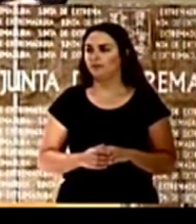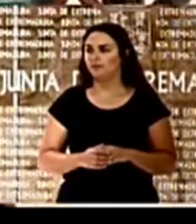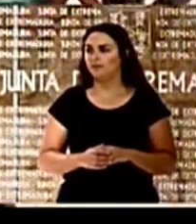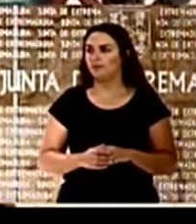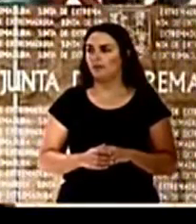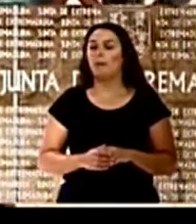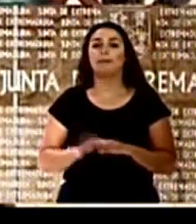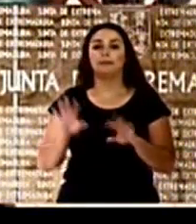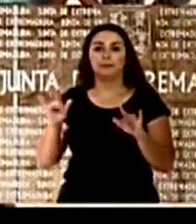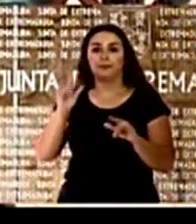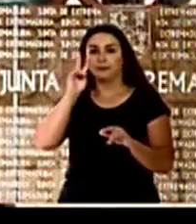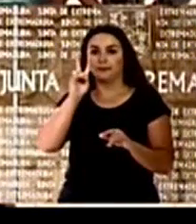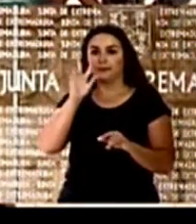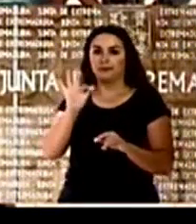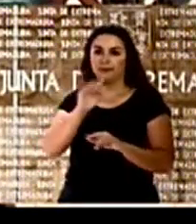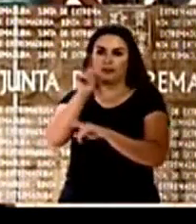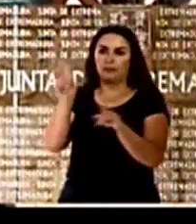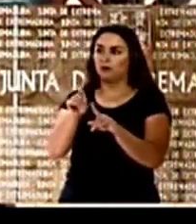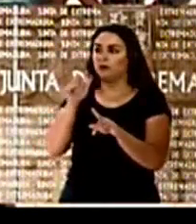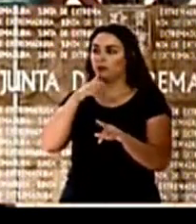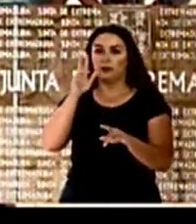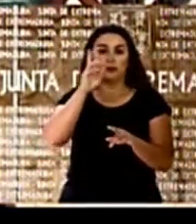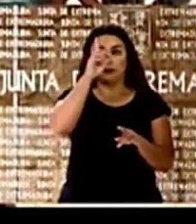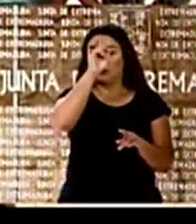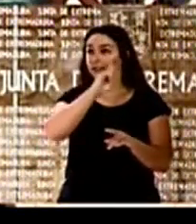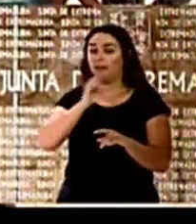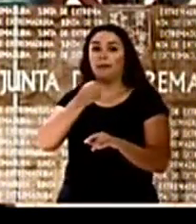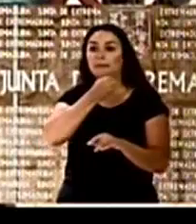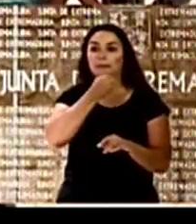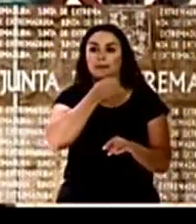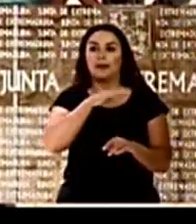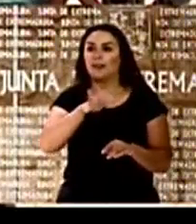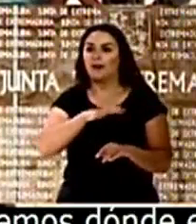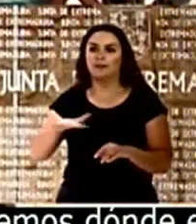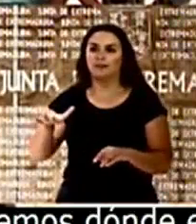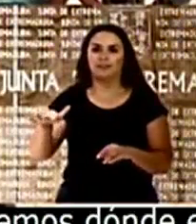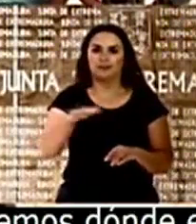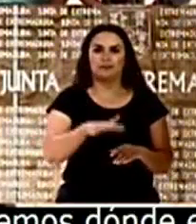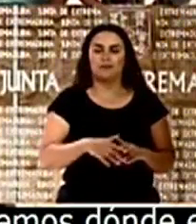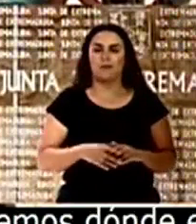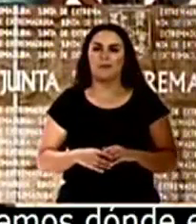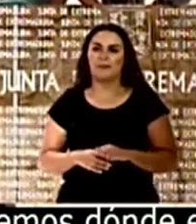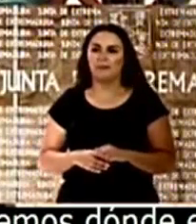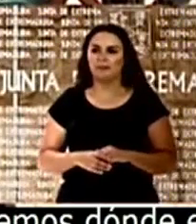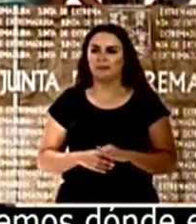Sí, bueno, es que nos miramos todos porque no sabemos dónde está el micrófono. El micrófono.